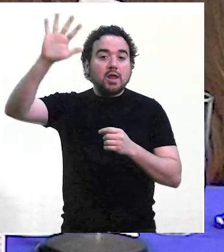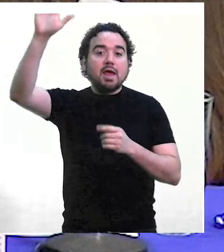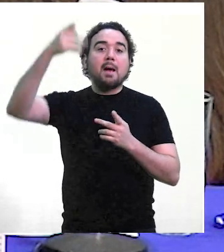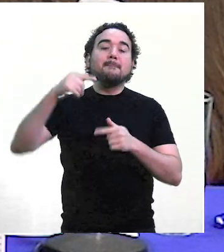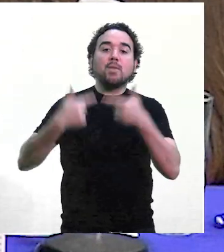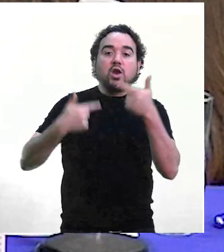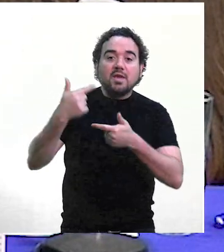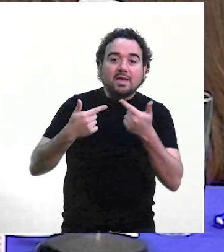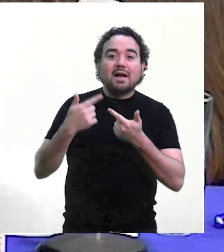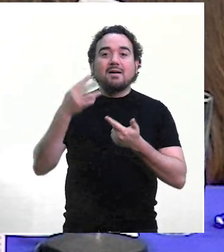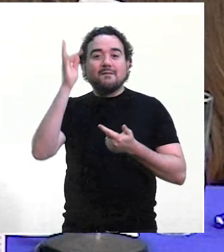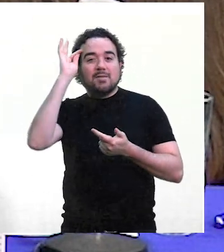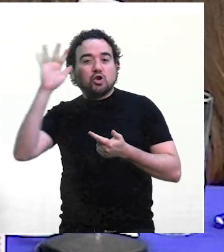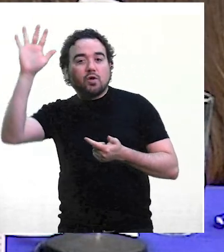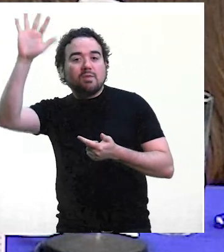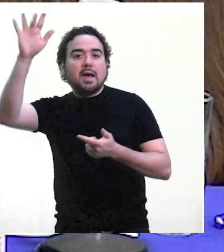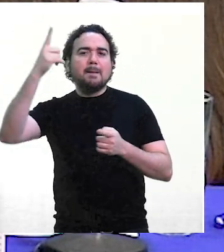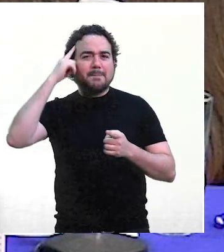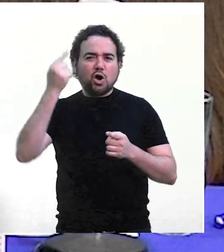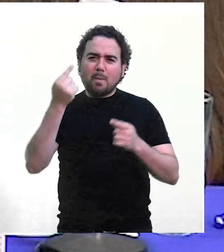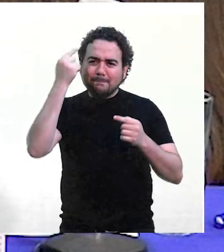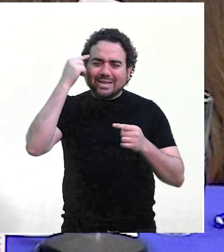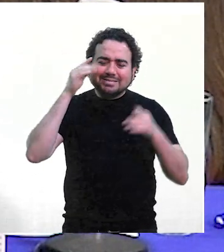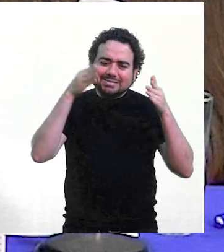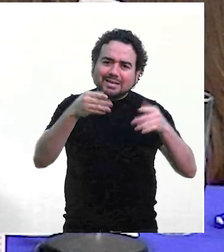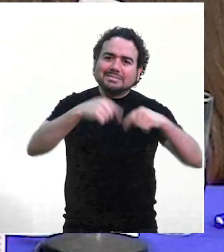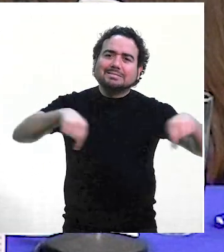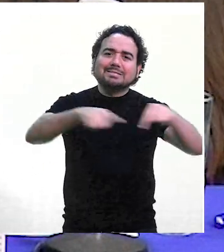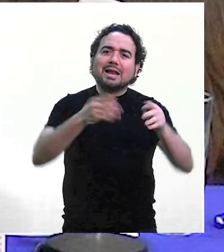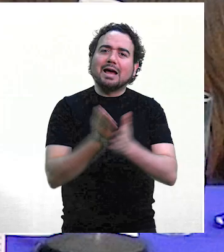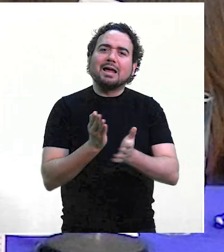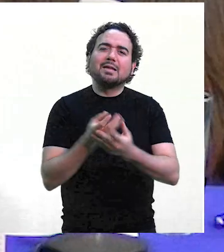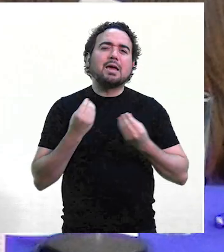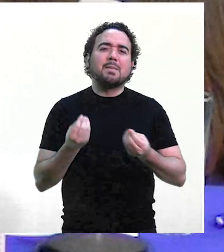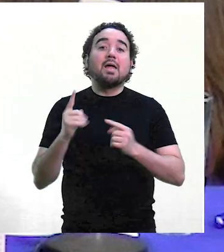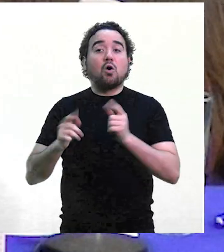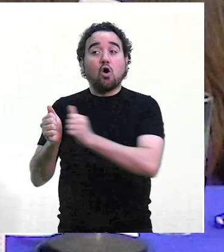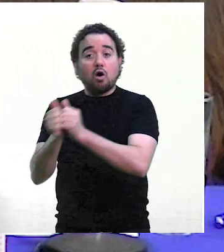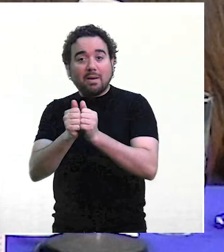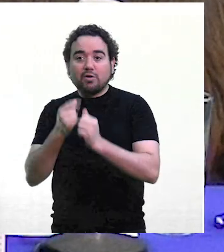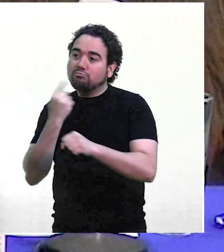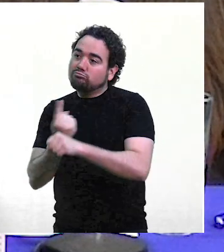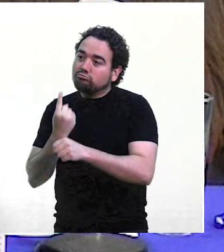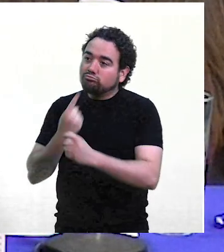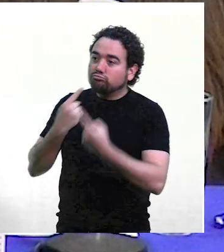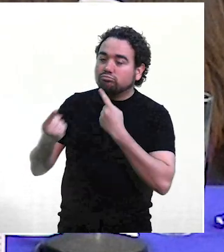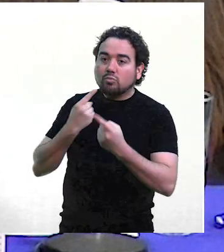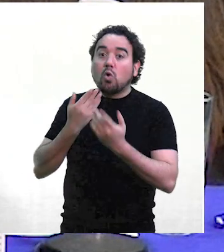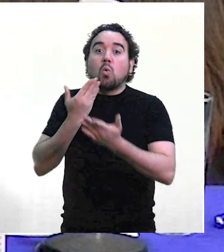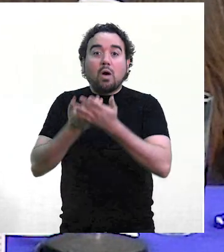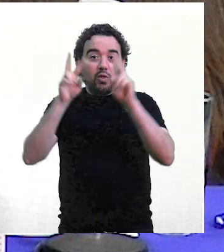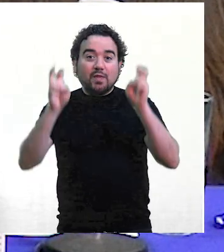teórico, desde lo político, desde lo filosófico quizás, pero vámonos al aula. Claro, y eso es lo que yo le critico a mis compañeros didactas, en